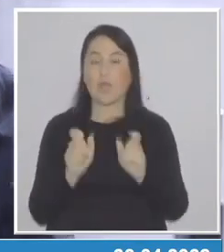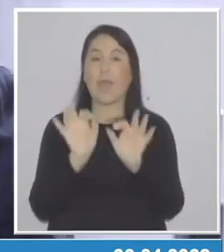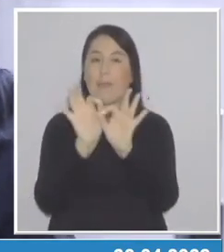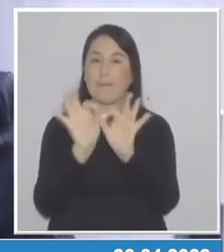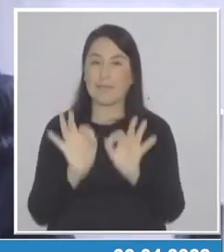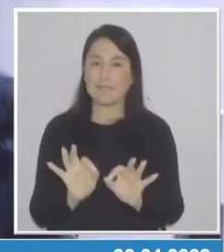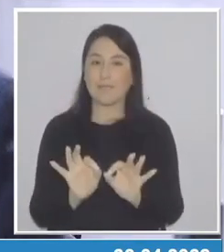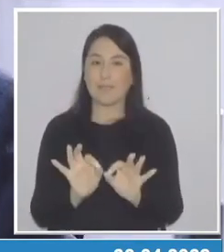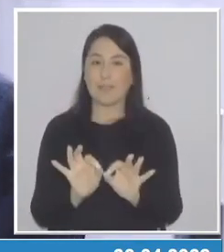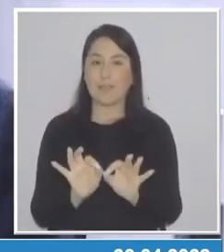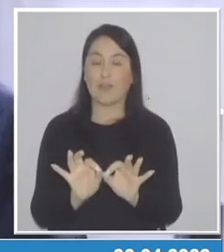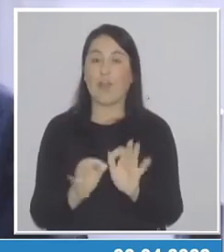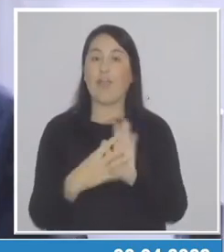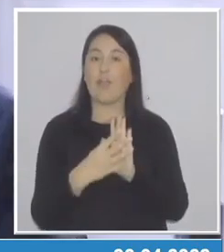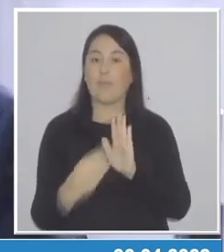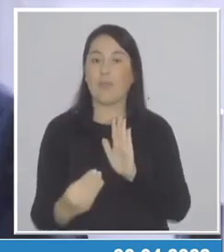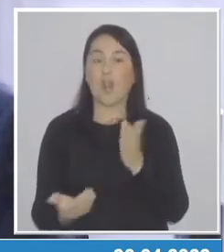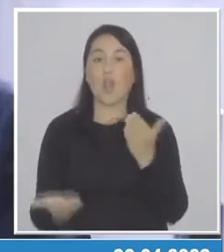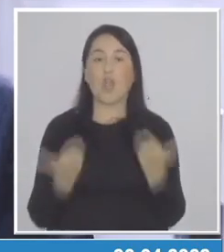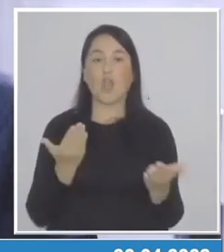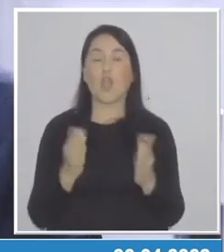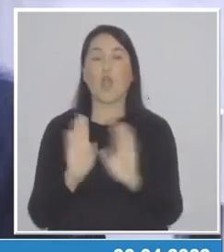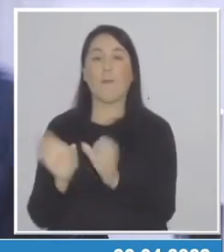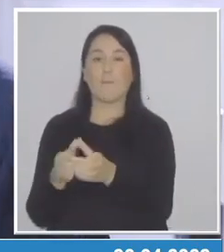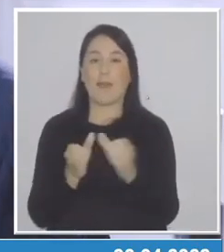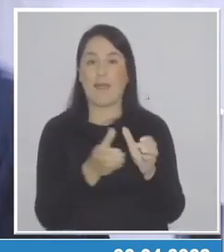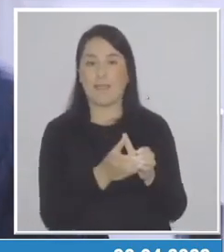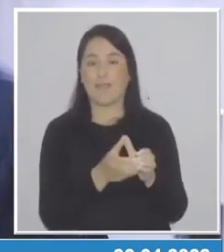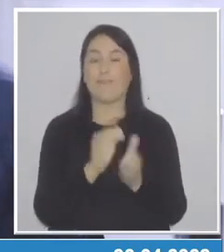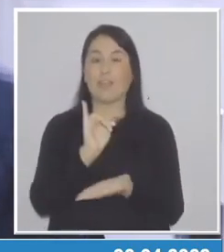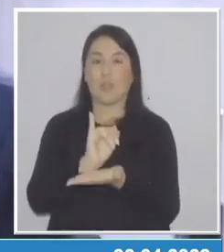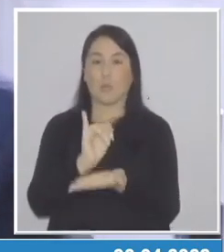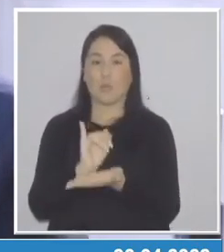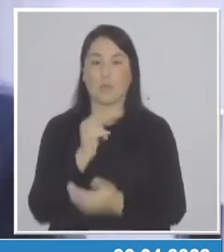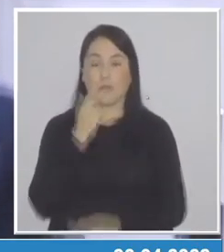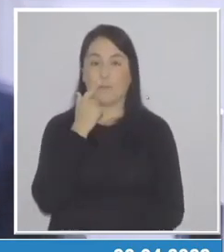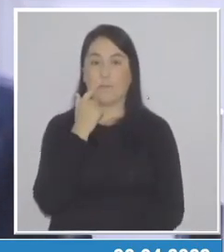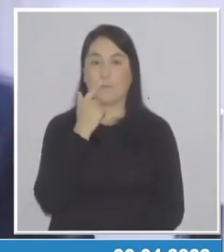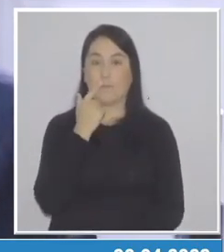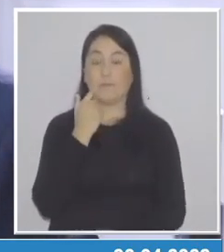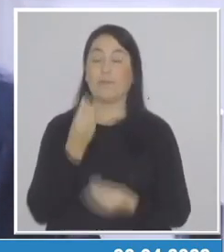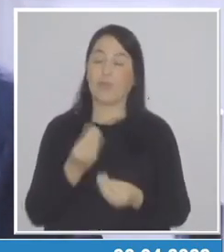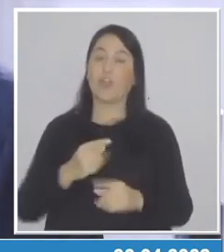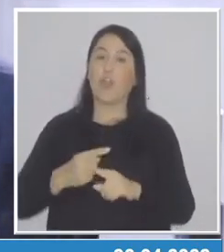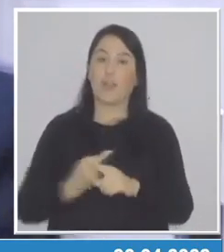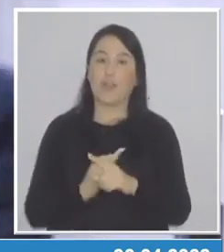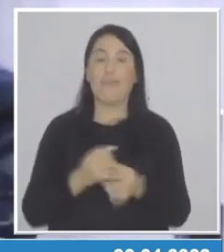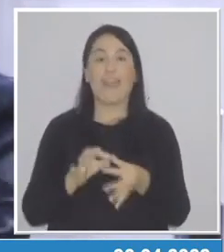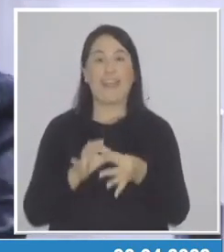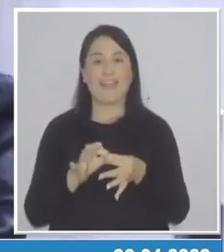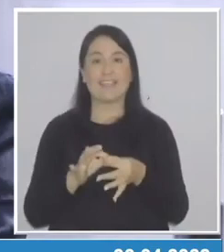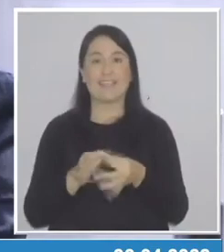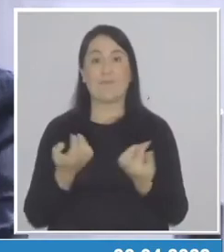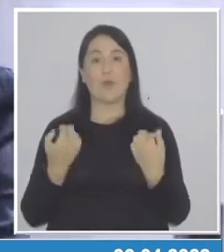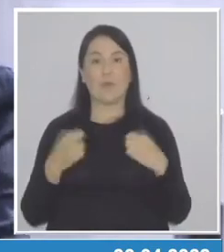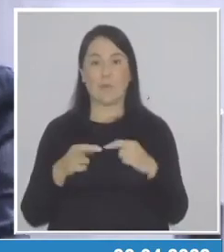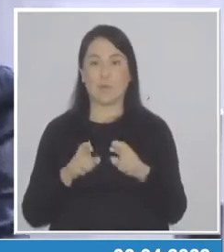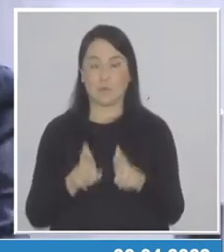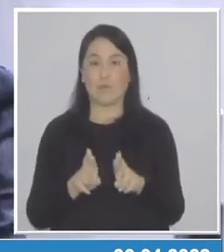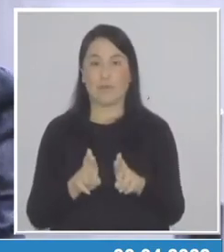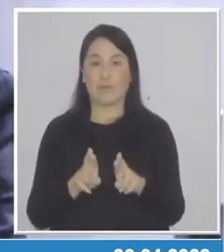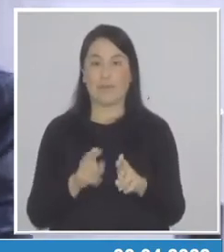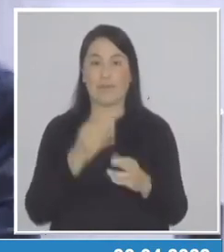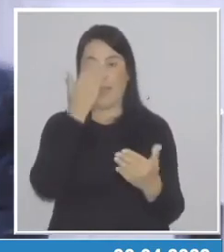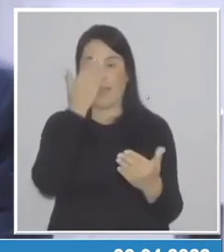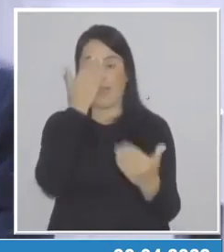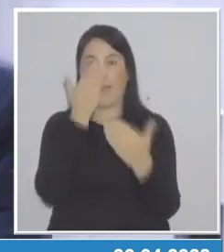gobierno cooperativo, corporativo institucional. Bueno, nuevamente agradecemos esta oportunidad de exponer ante ustedes,